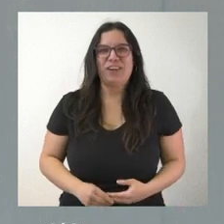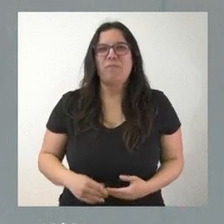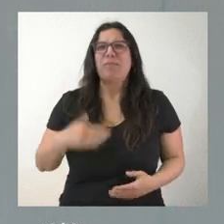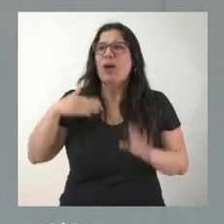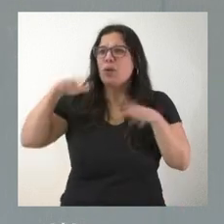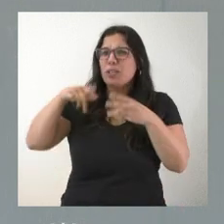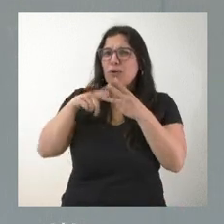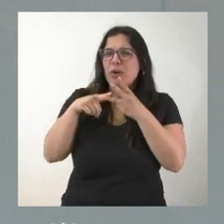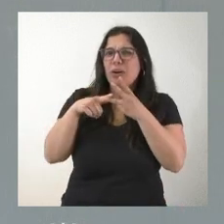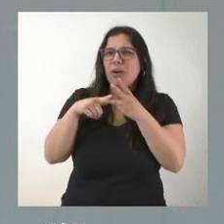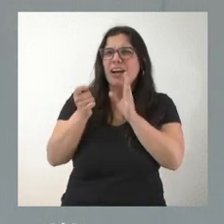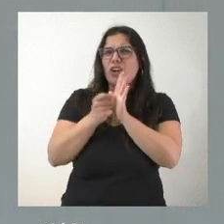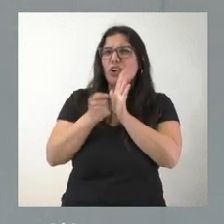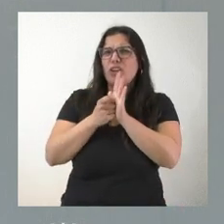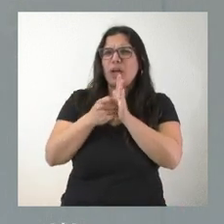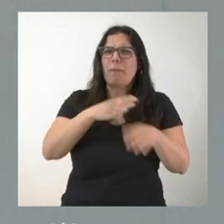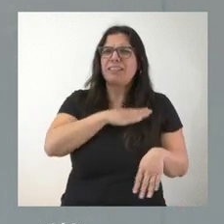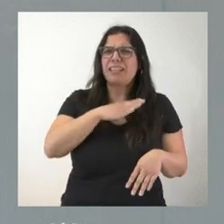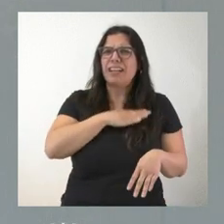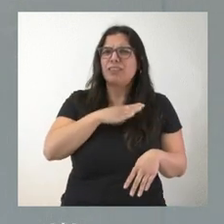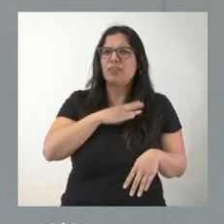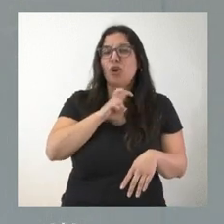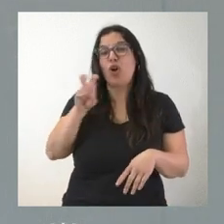del bachillerato que si se entregaban tarde no